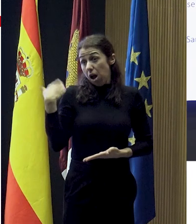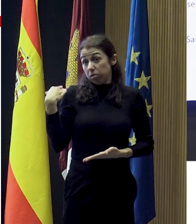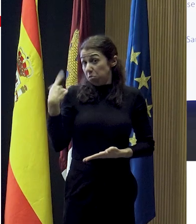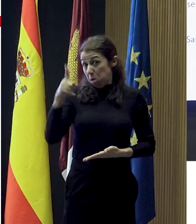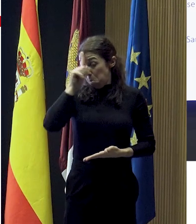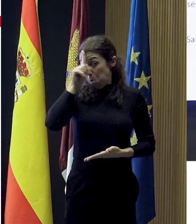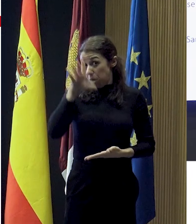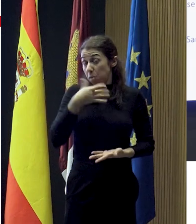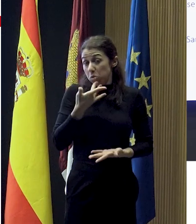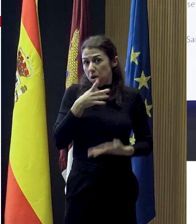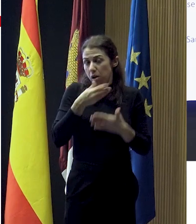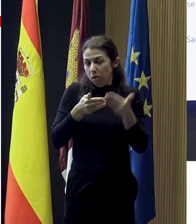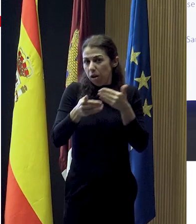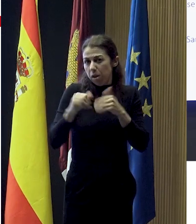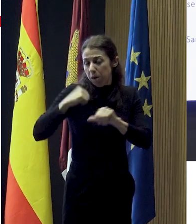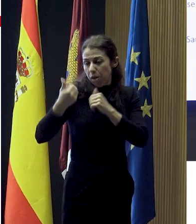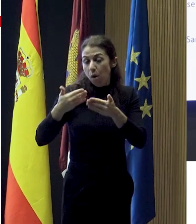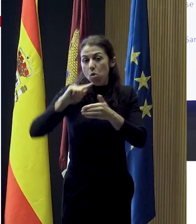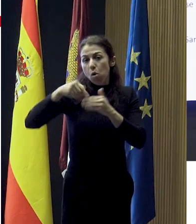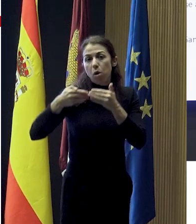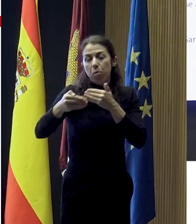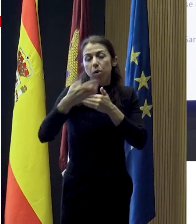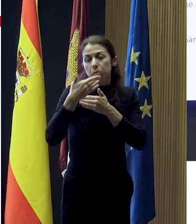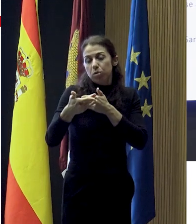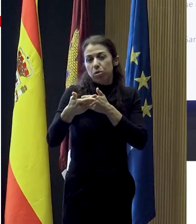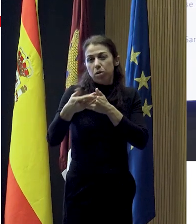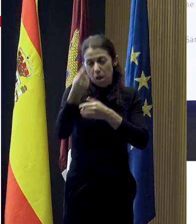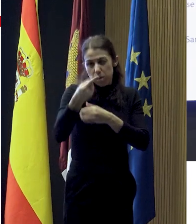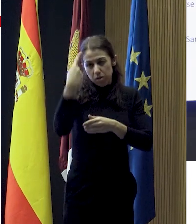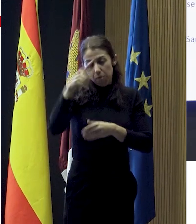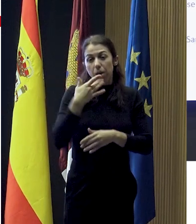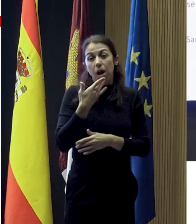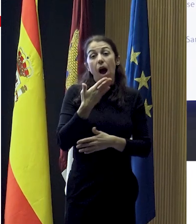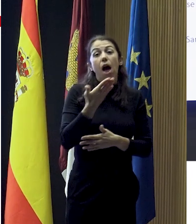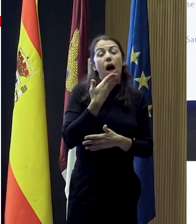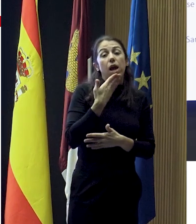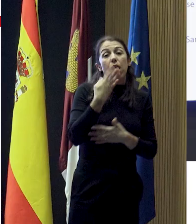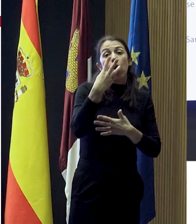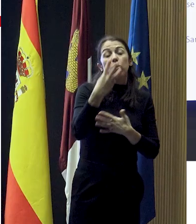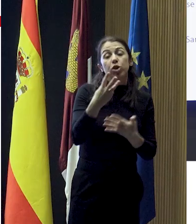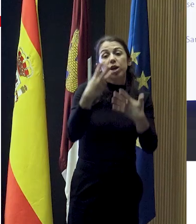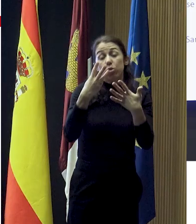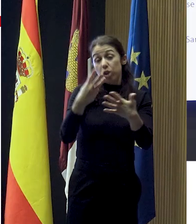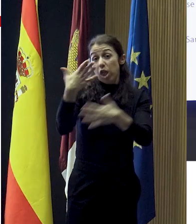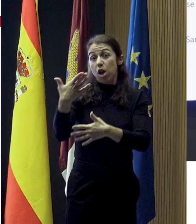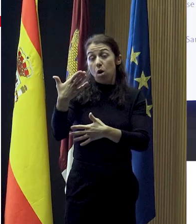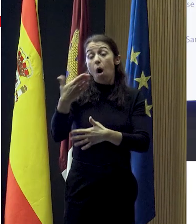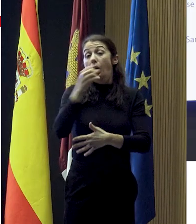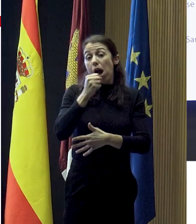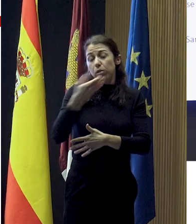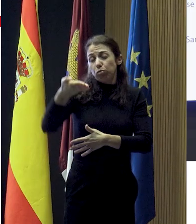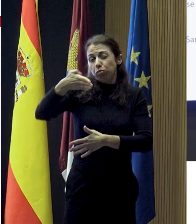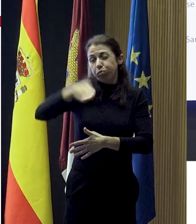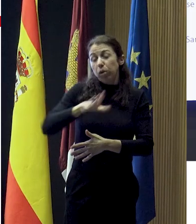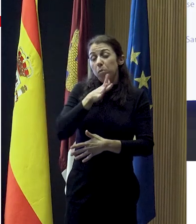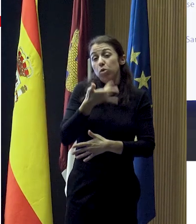sabía dibujar. Este paciente falleció con 85 años, fijaros ahí, en el año 2008, y por supuesto su cerebro